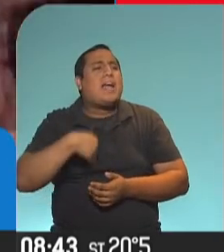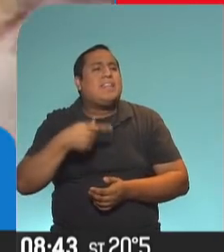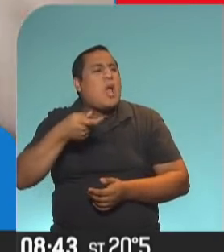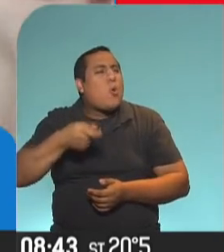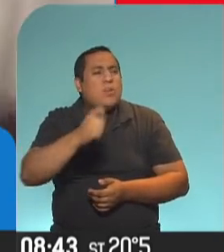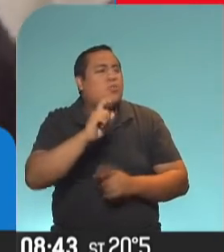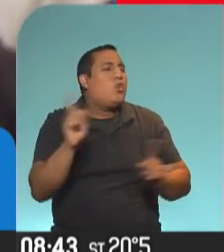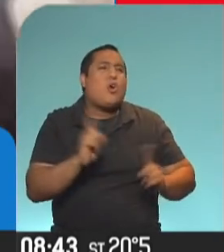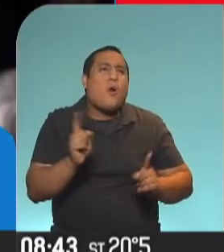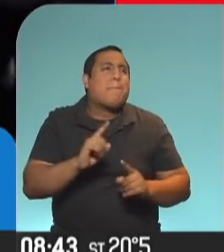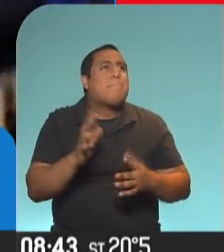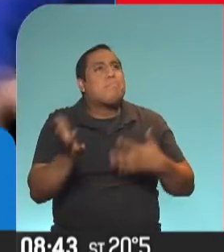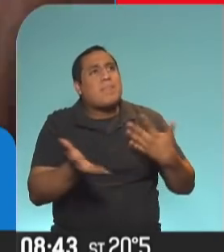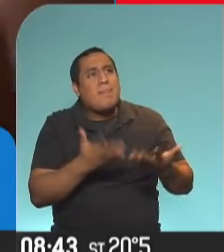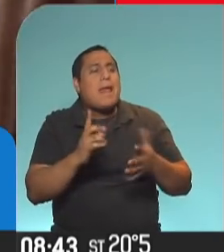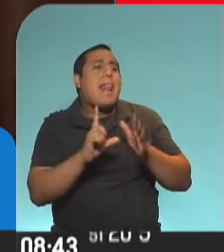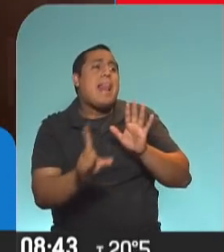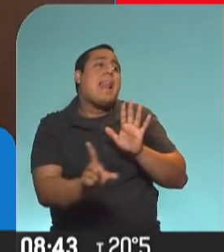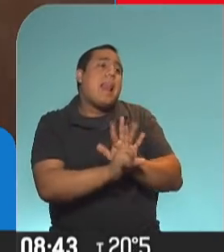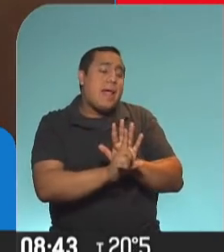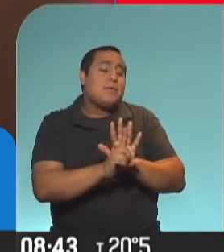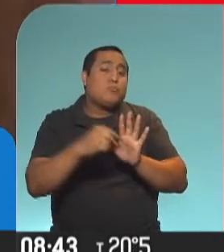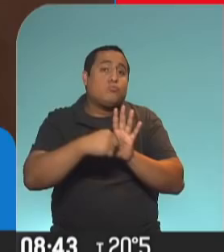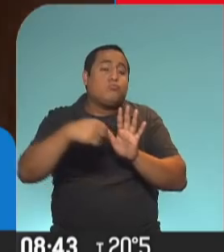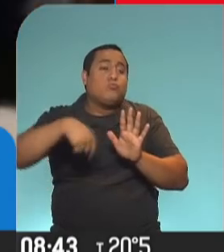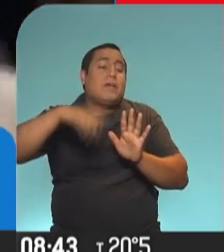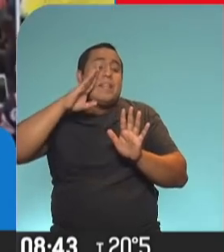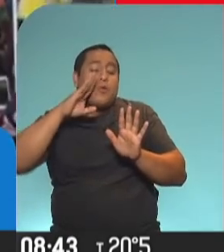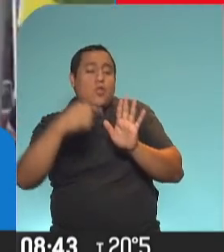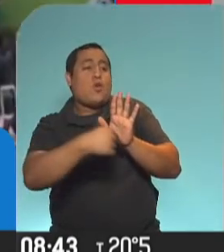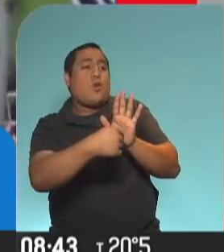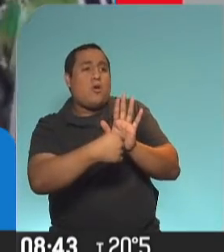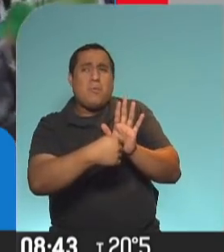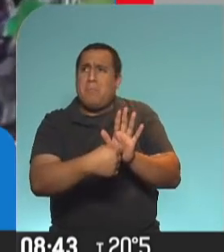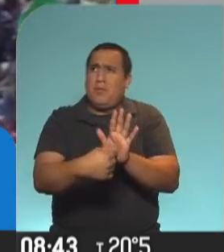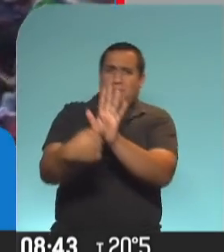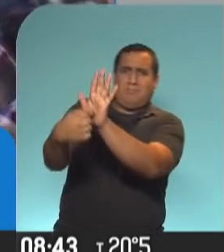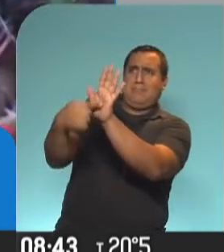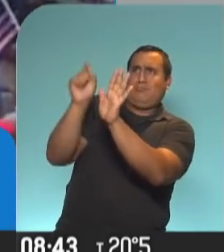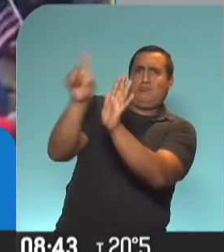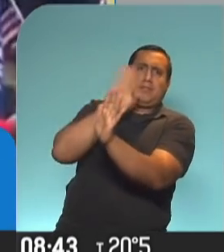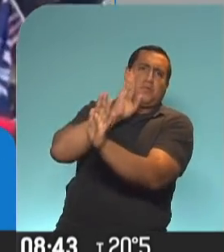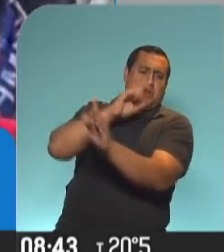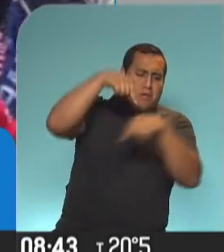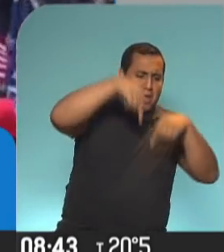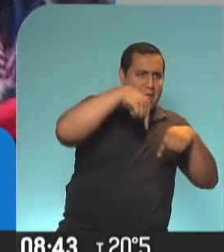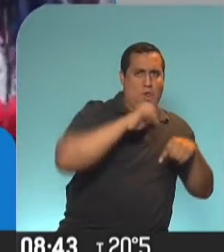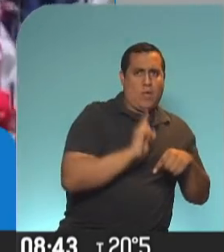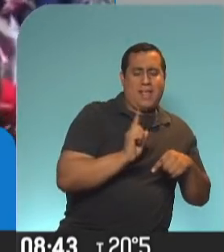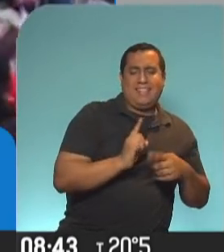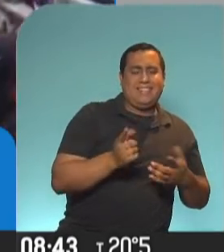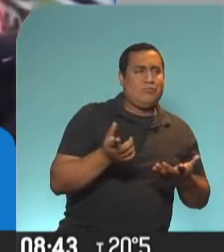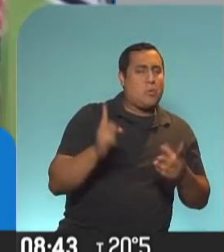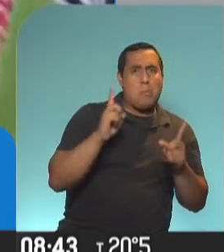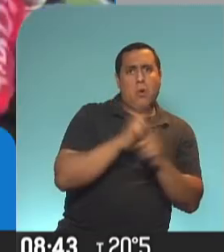que se someten a la ley estadounidense. Entonces, aquí se añade otro problema, y aprovecho también la pregunta